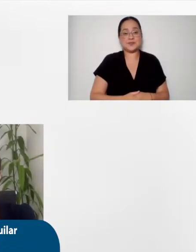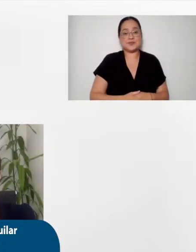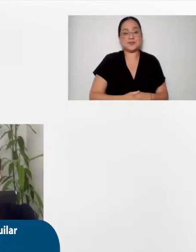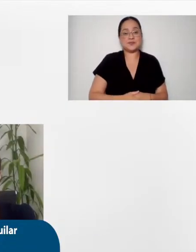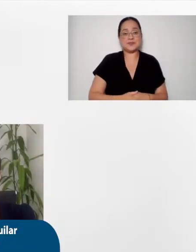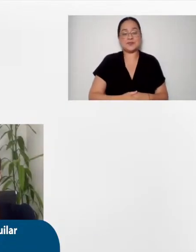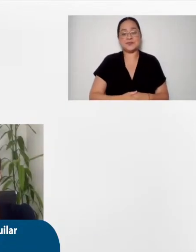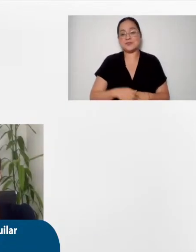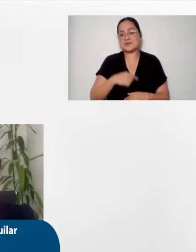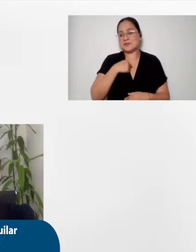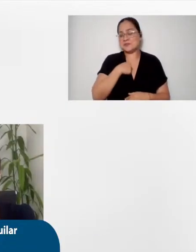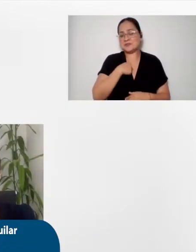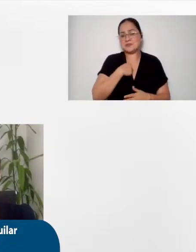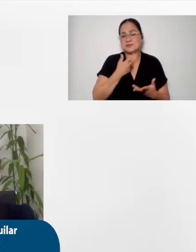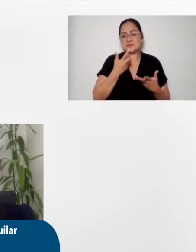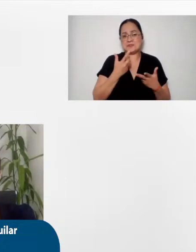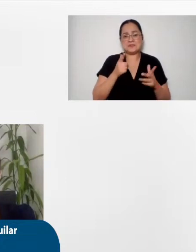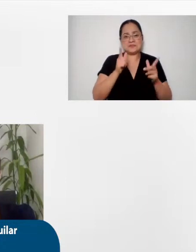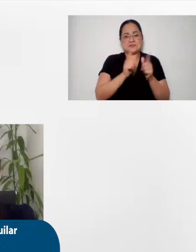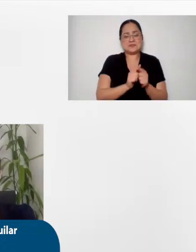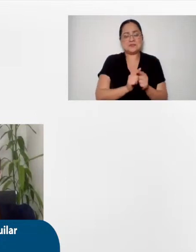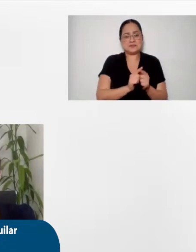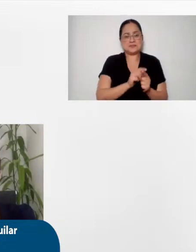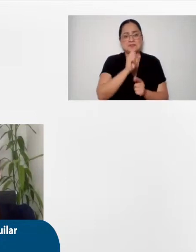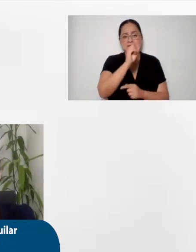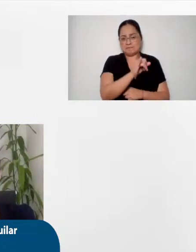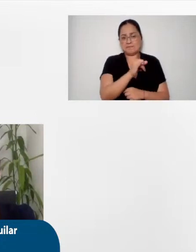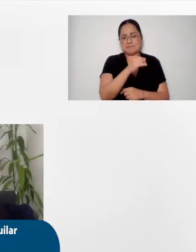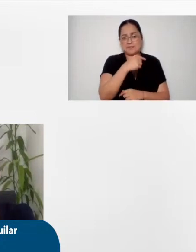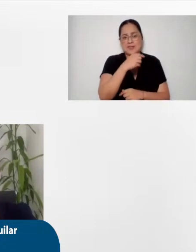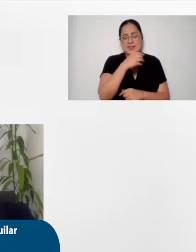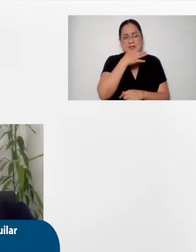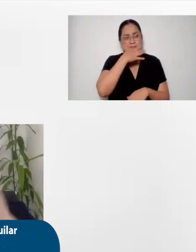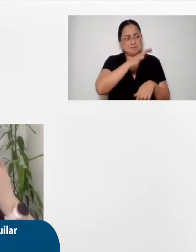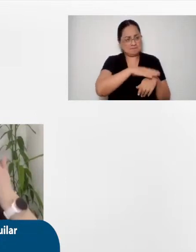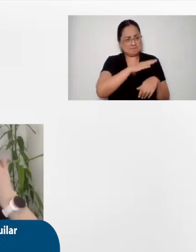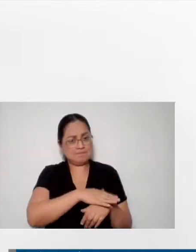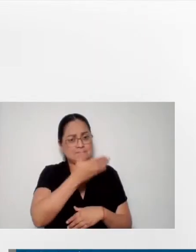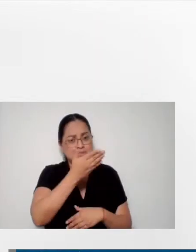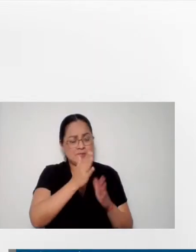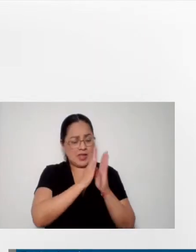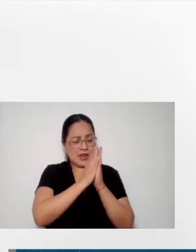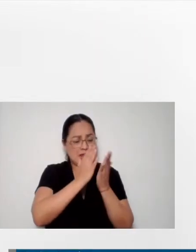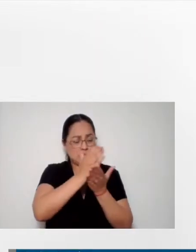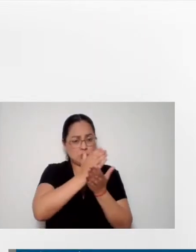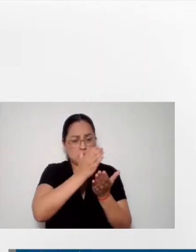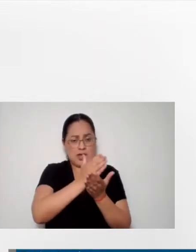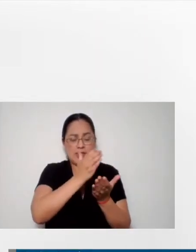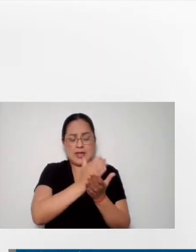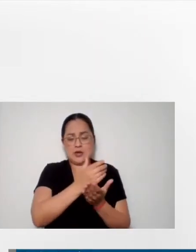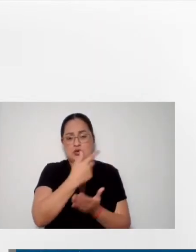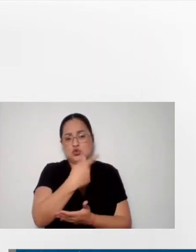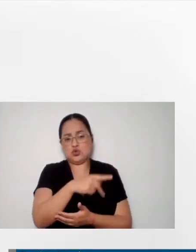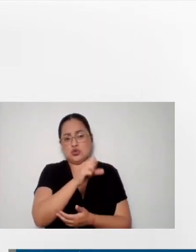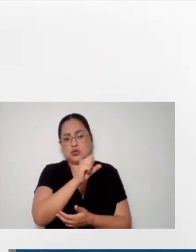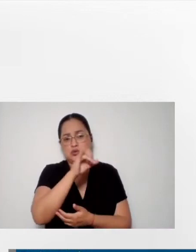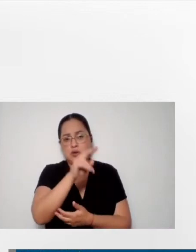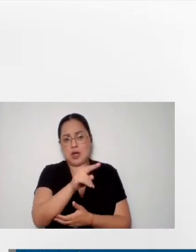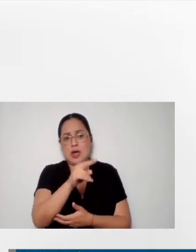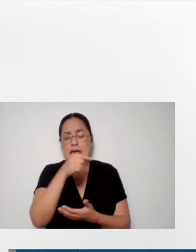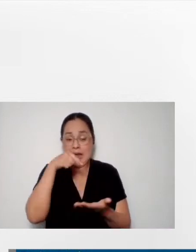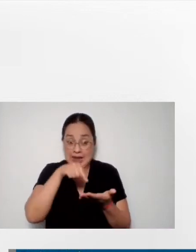Bueno, pues yo me uniría a tu invitación de consultar y los cuadernos jurisprudenciales. Me